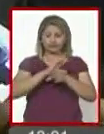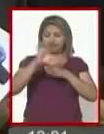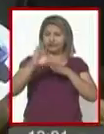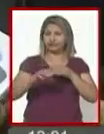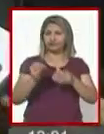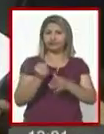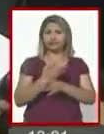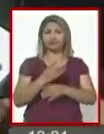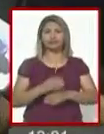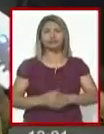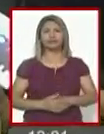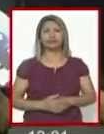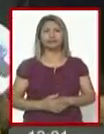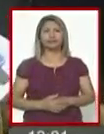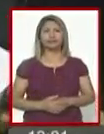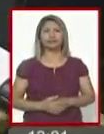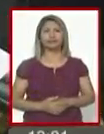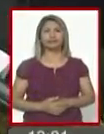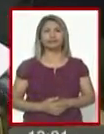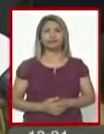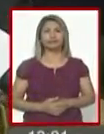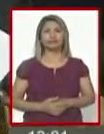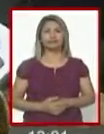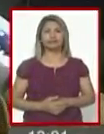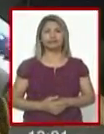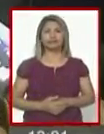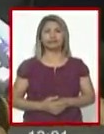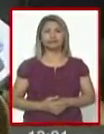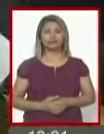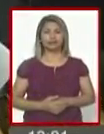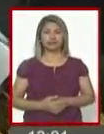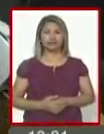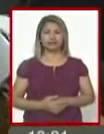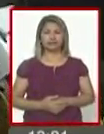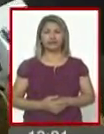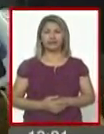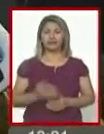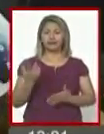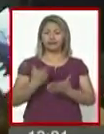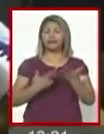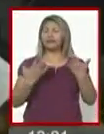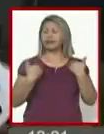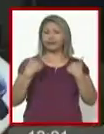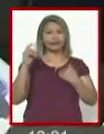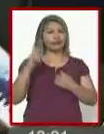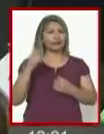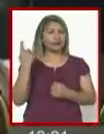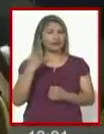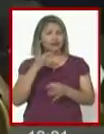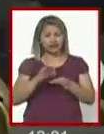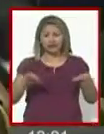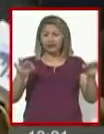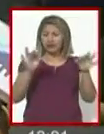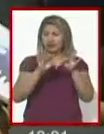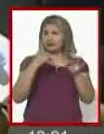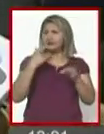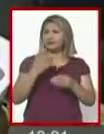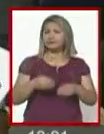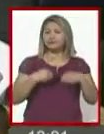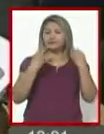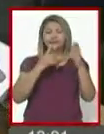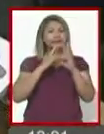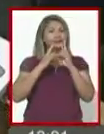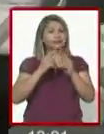completa, nueva, que bueno, que lo que queremos es que le sirva acá al instituto, y sabemos que tiene una necesidad marcada y ahora le